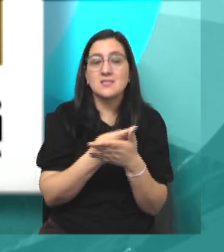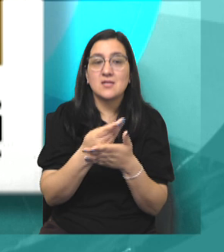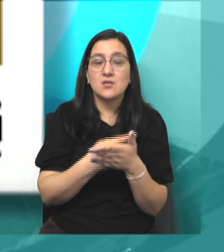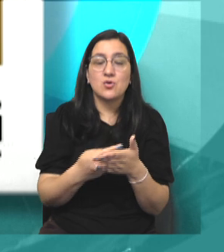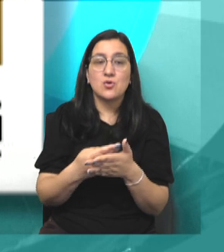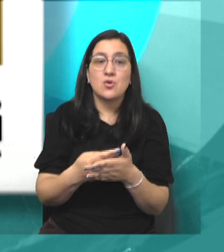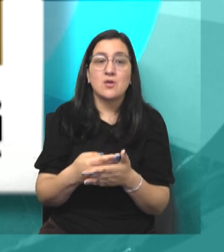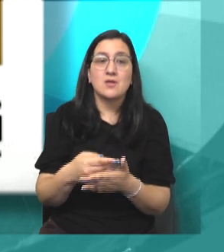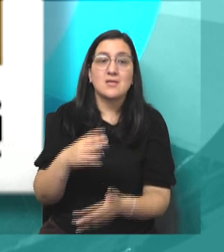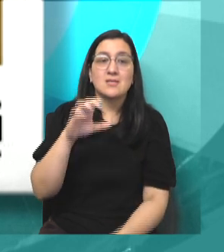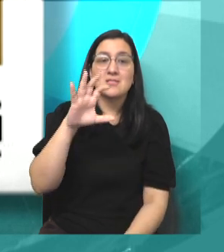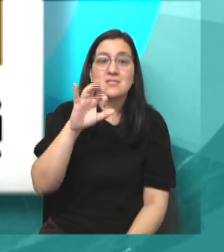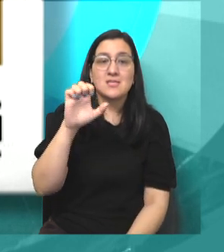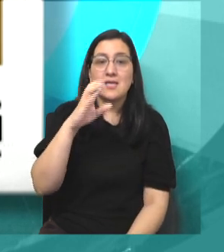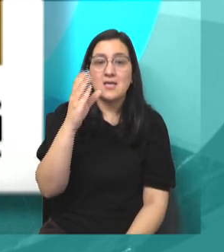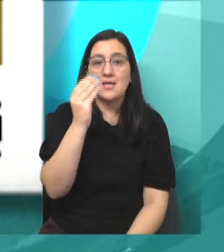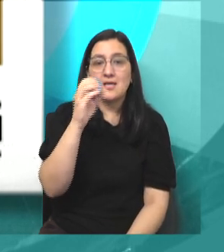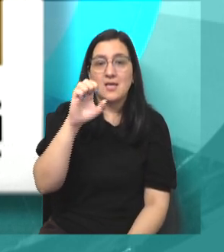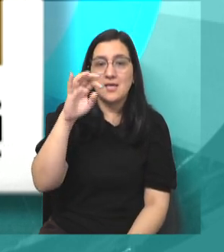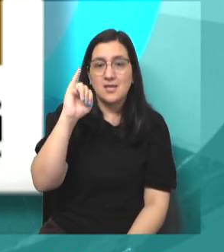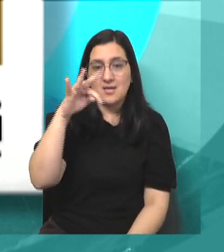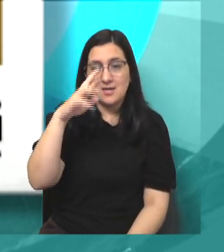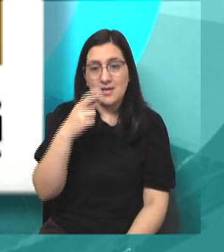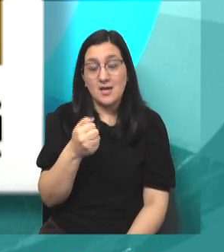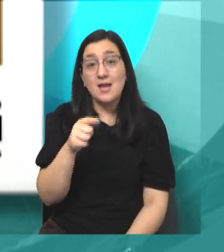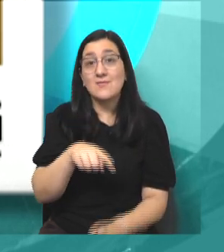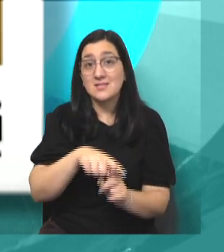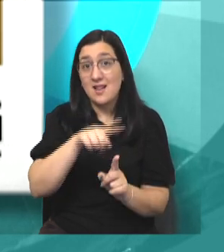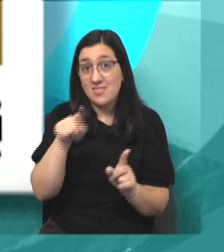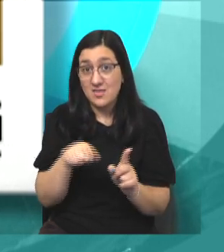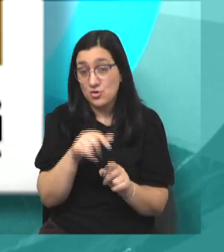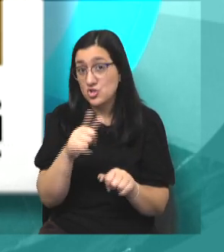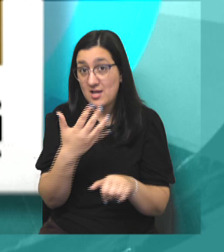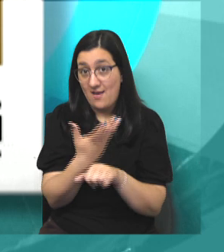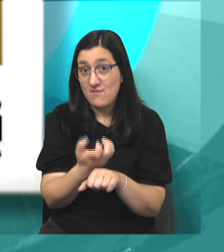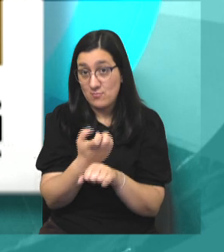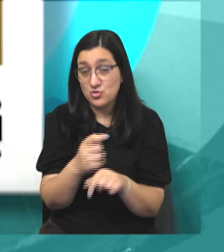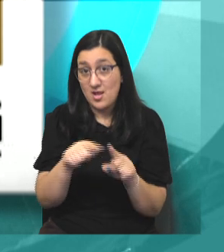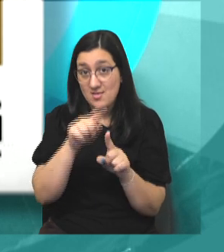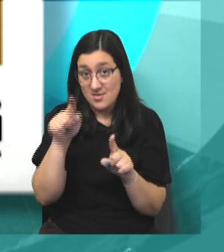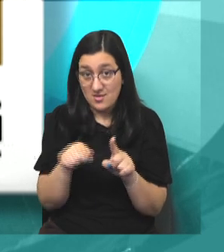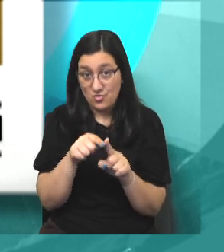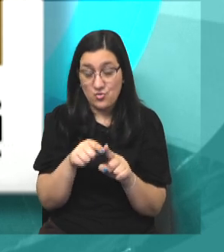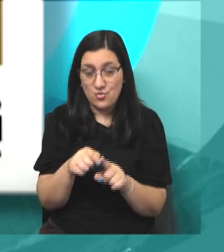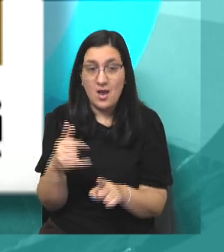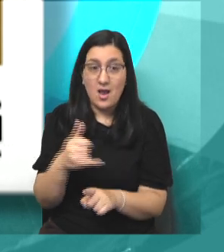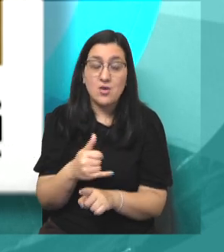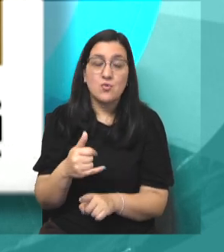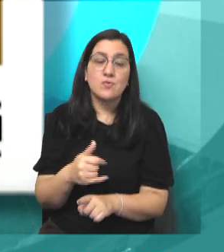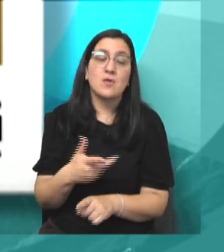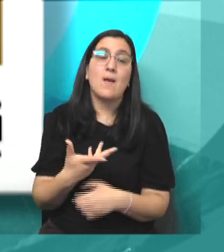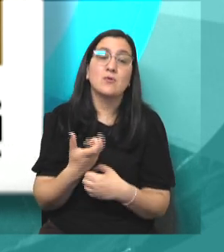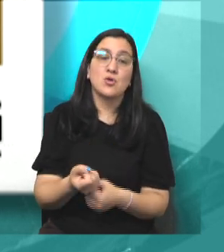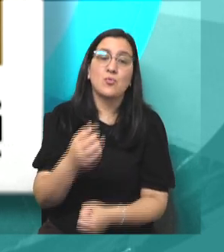Ale Sequeira. Yeah. El Ale Sequeira es el que nos va a hacer el diseño del disco, porque ya grabamos el disco. Sí. Qué lindo. Viene un disco apoyado